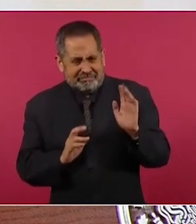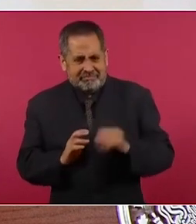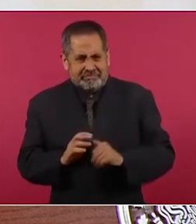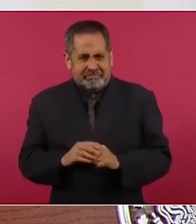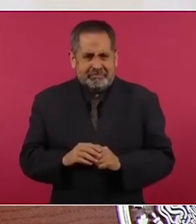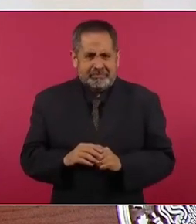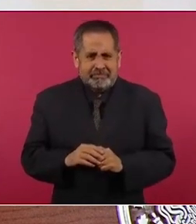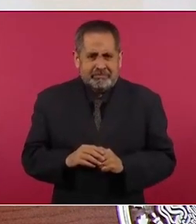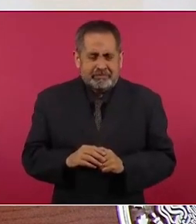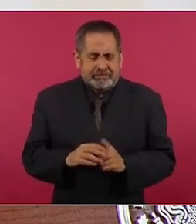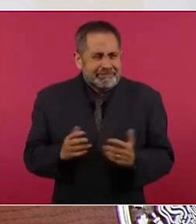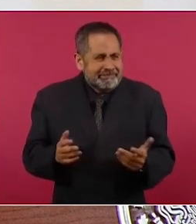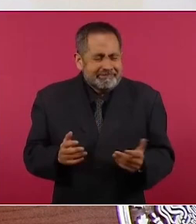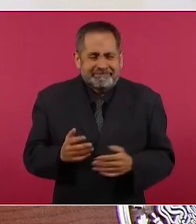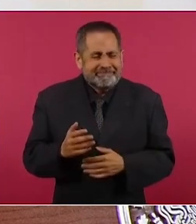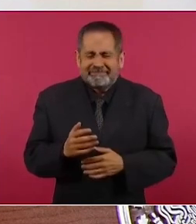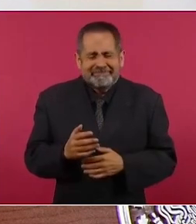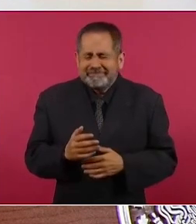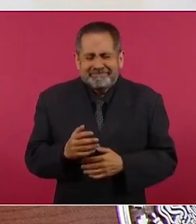Si el presidente Biden